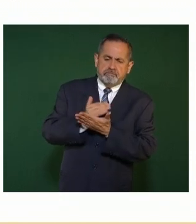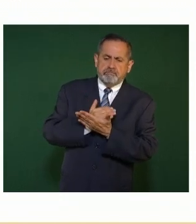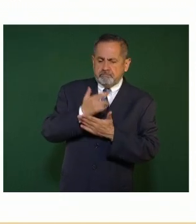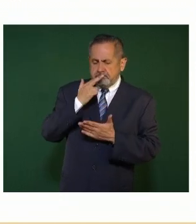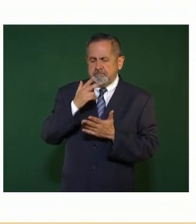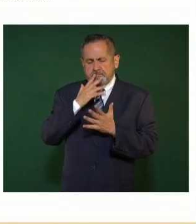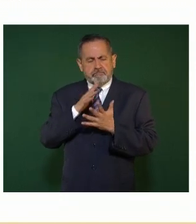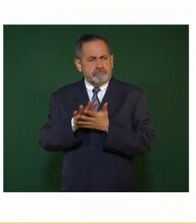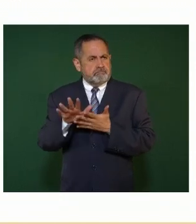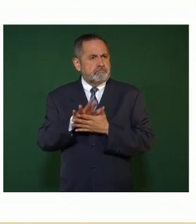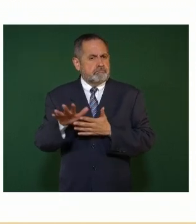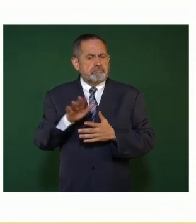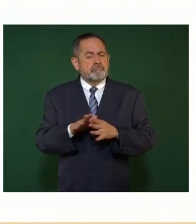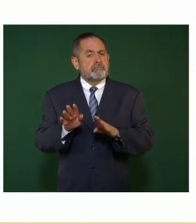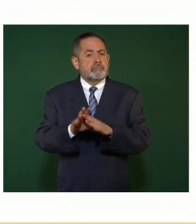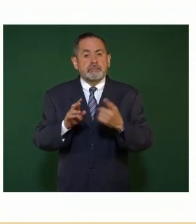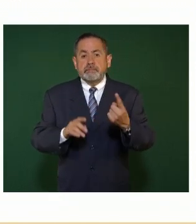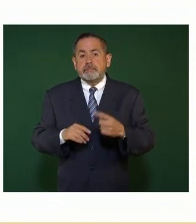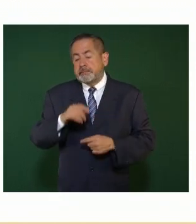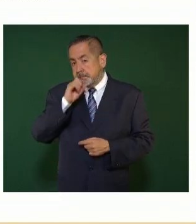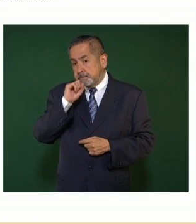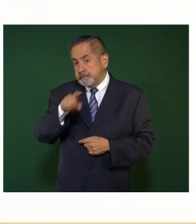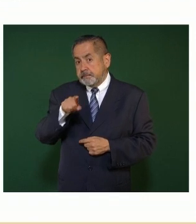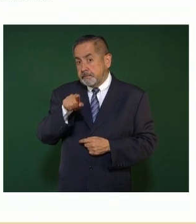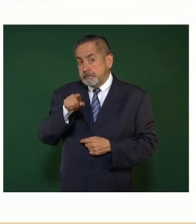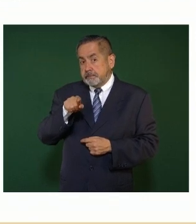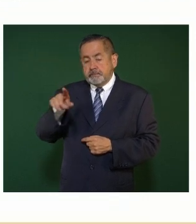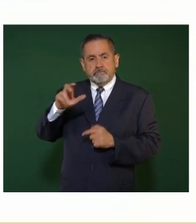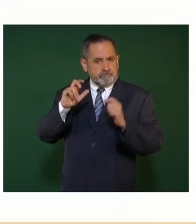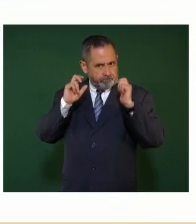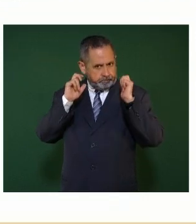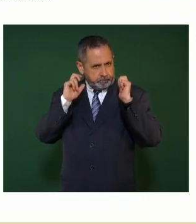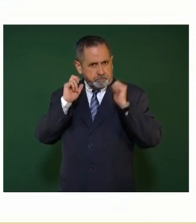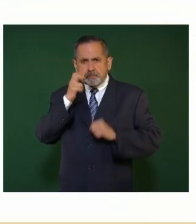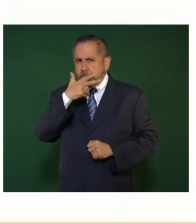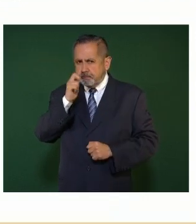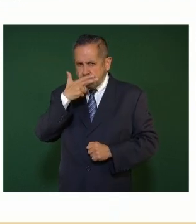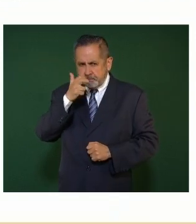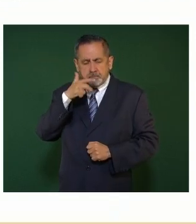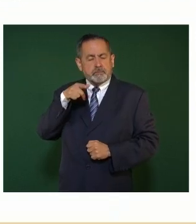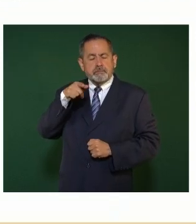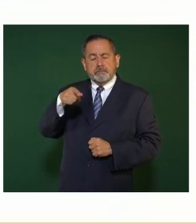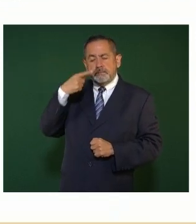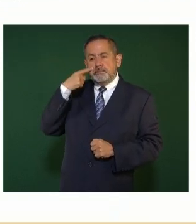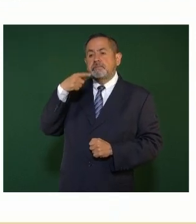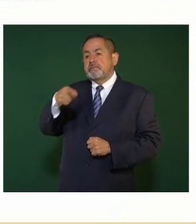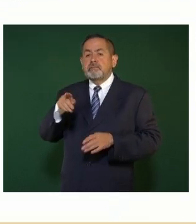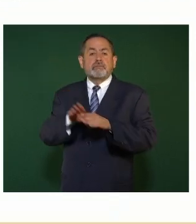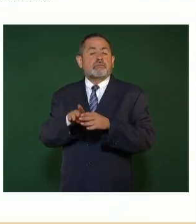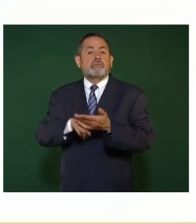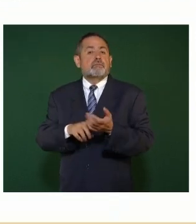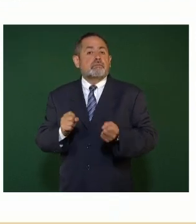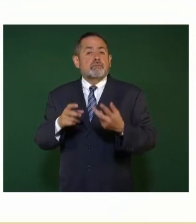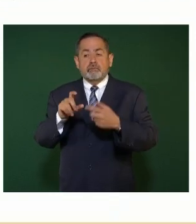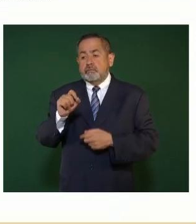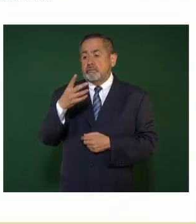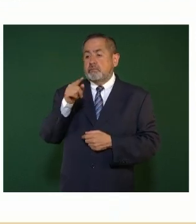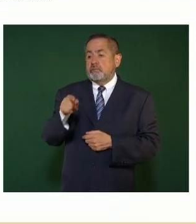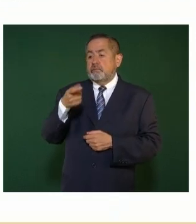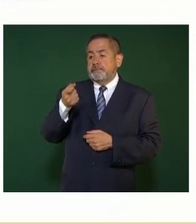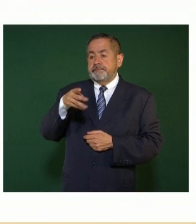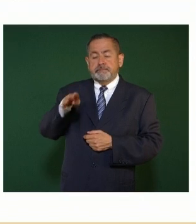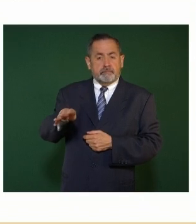términos generales. Y, por ejemplo, en la capital de Chihuahua observamos a tan solo 24 pesos con